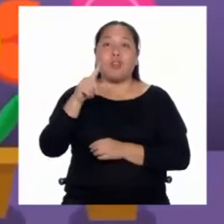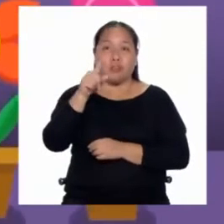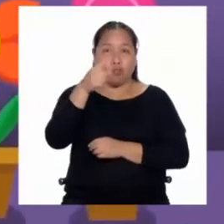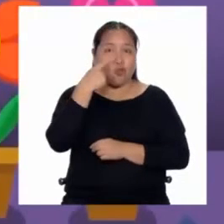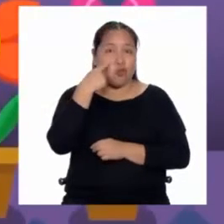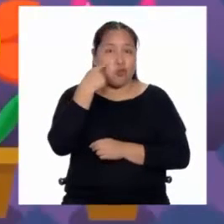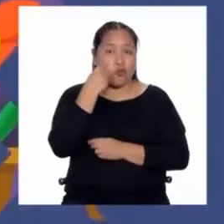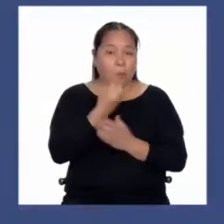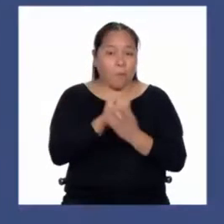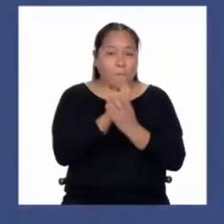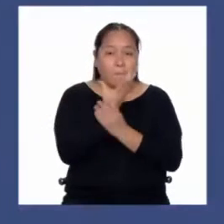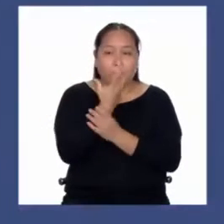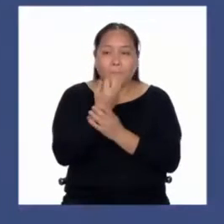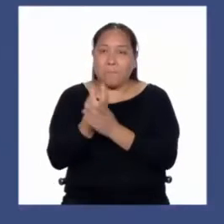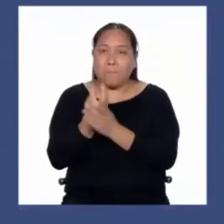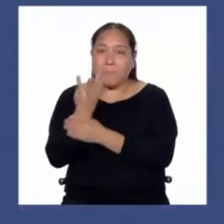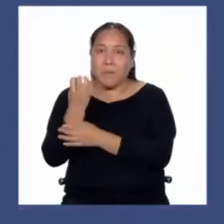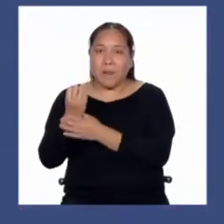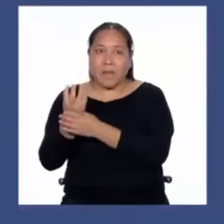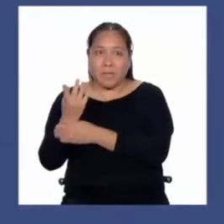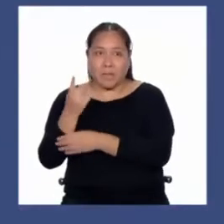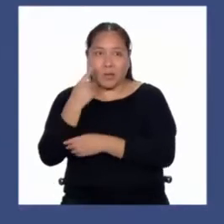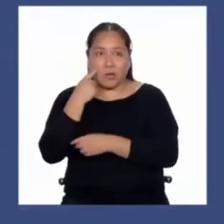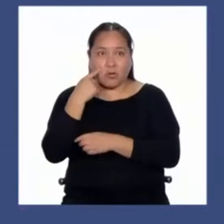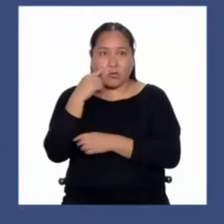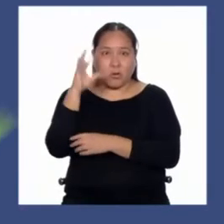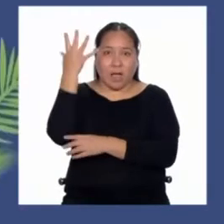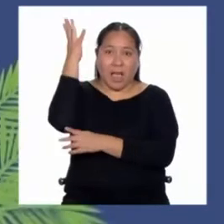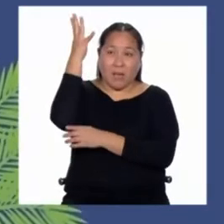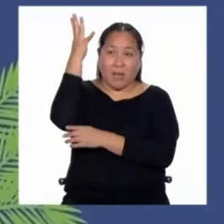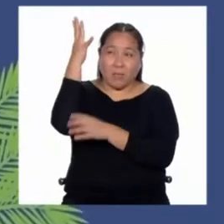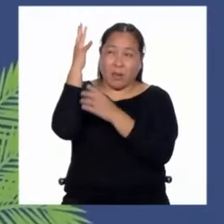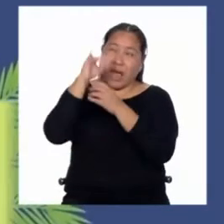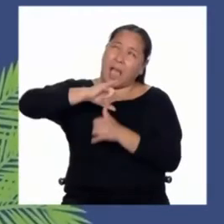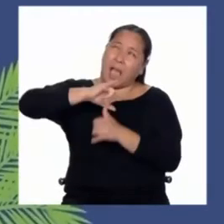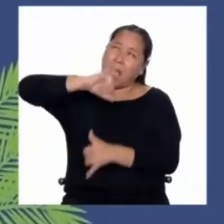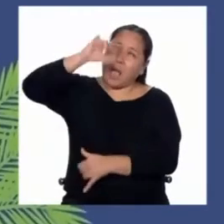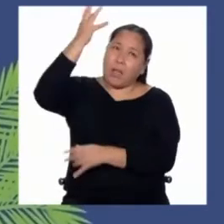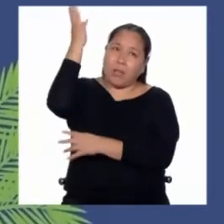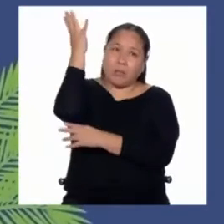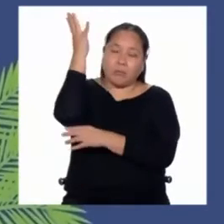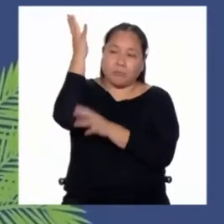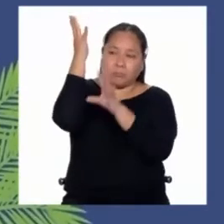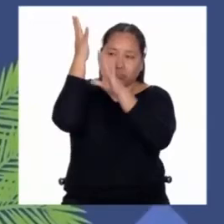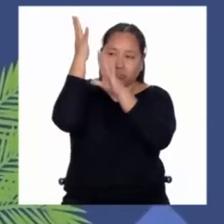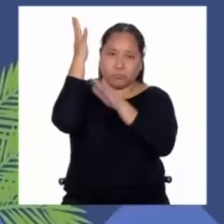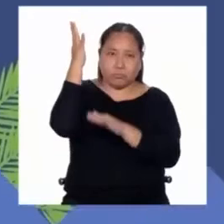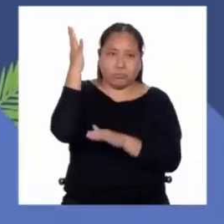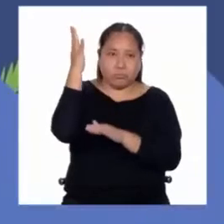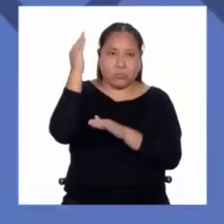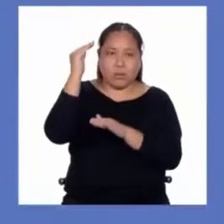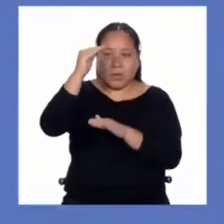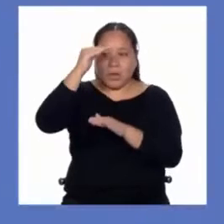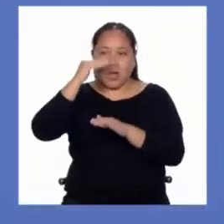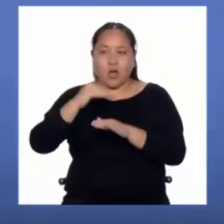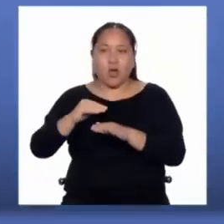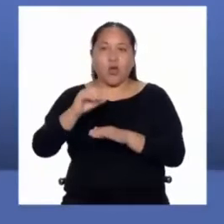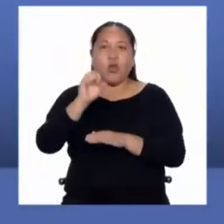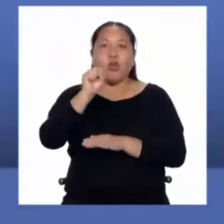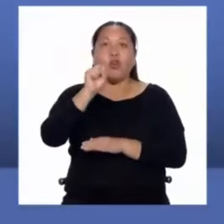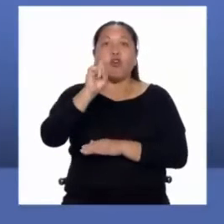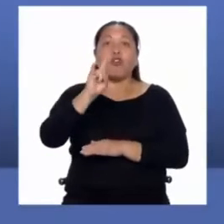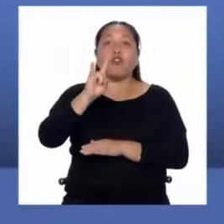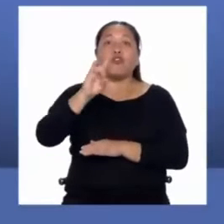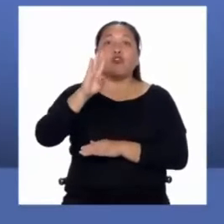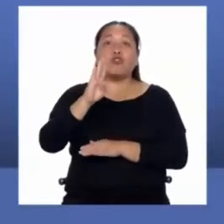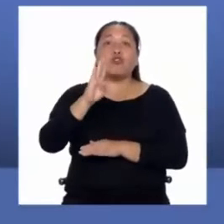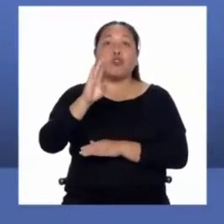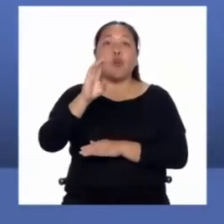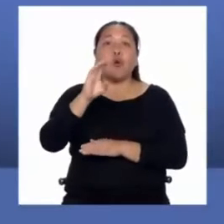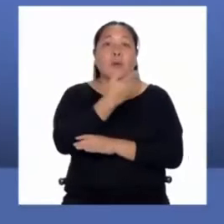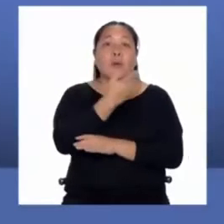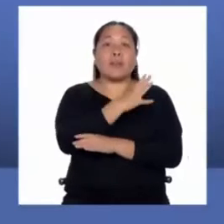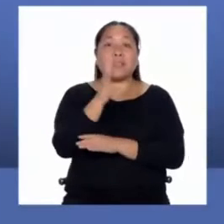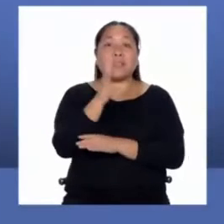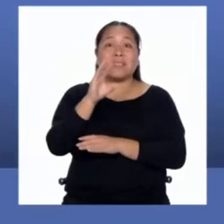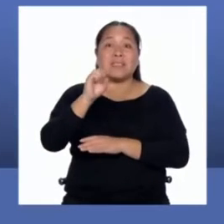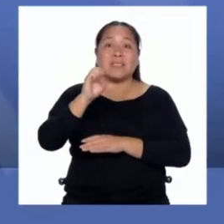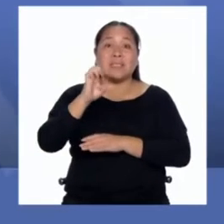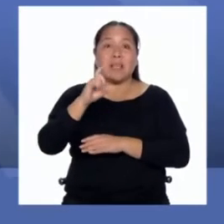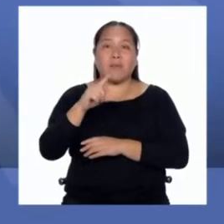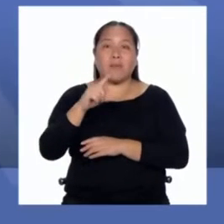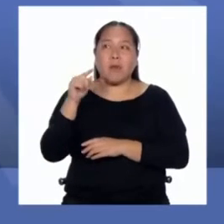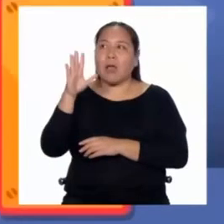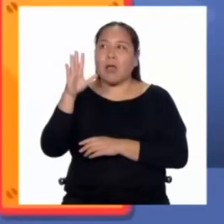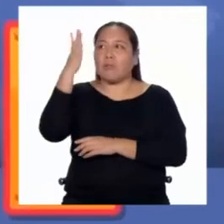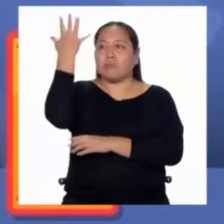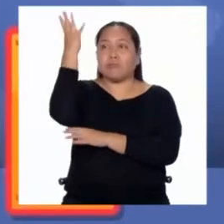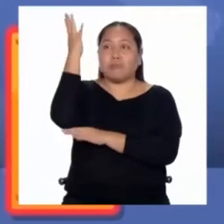plantas. Te cuento que bajo los árboles más altos está la subselva. Y por si acaso no es la que reemplaza cuando la selva mayor